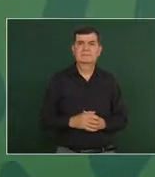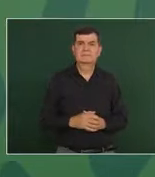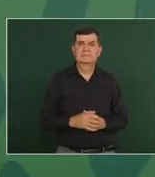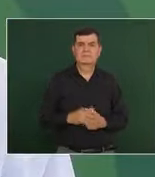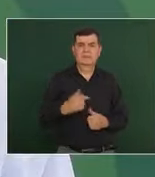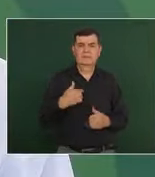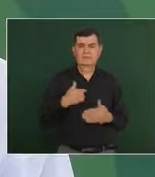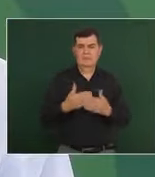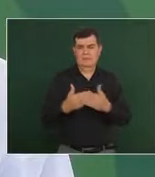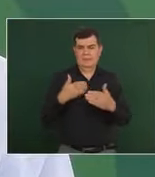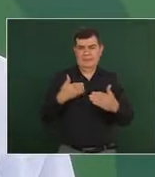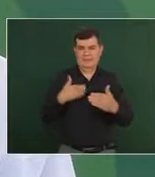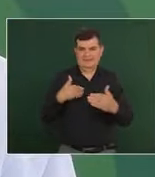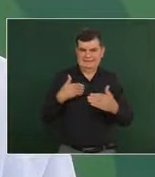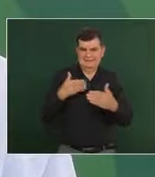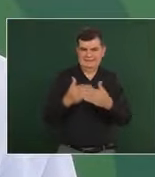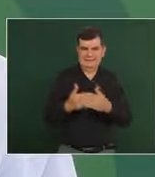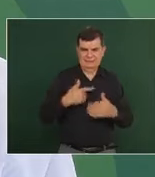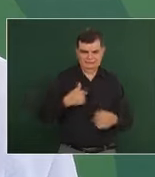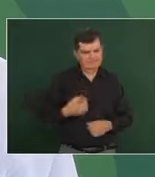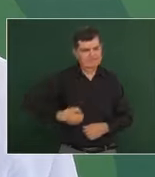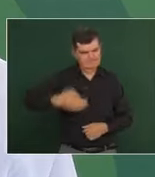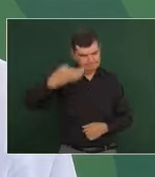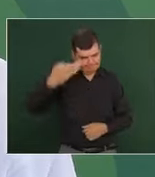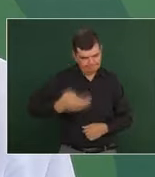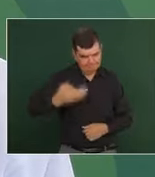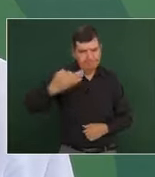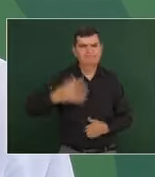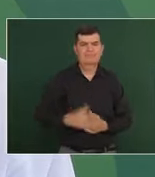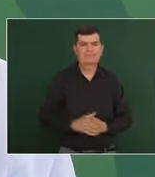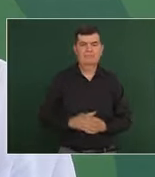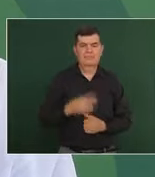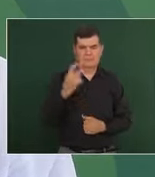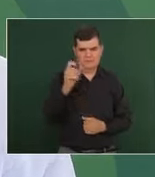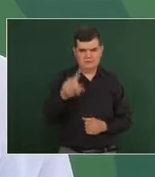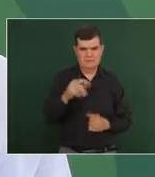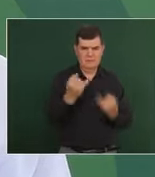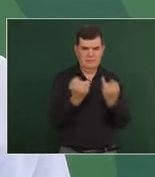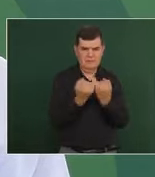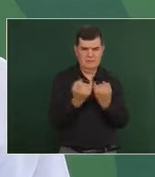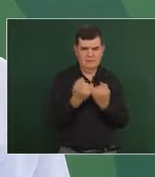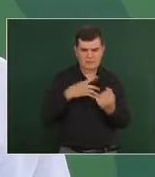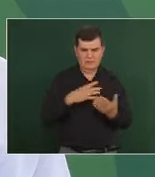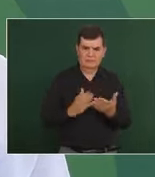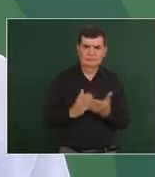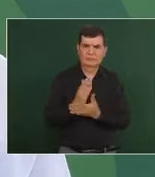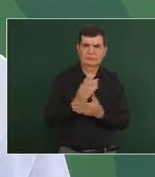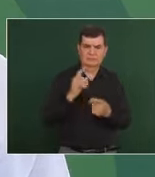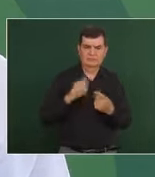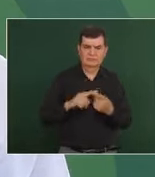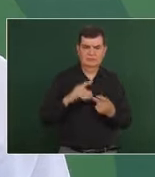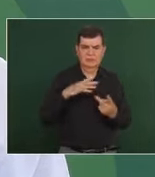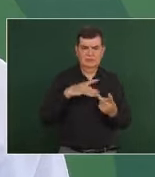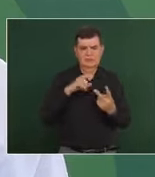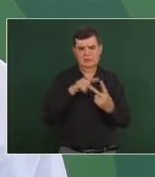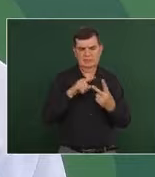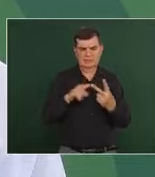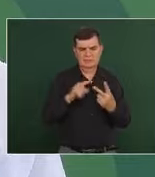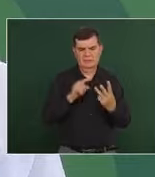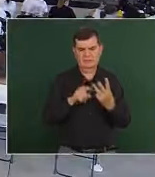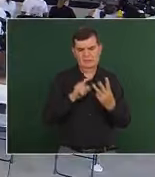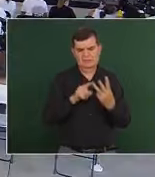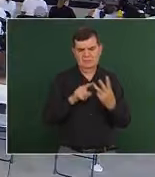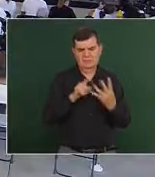Antes de que yo me vaya y me canso, y lo mismo este otro desafío que tengo así como